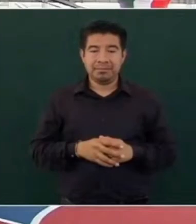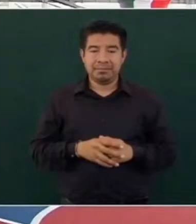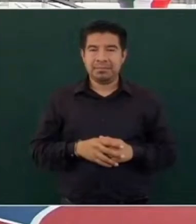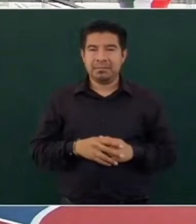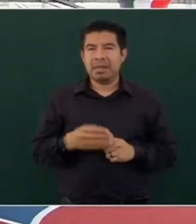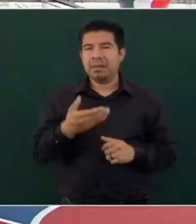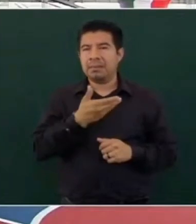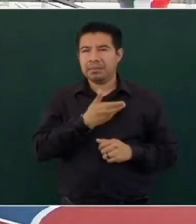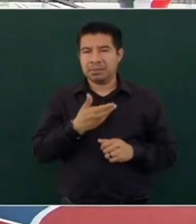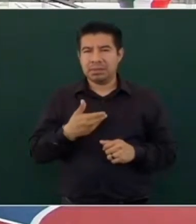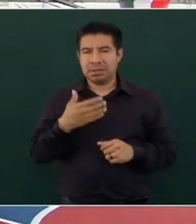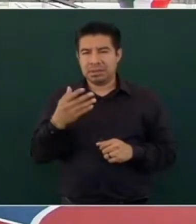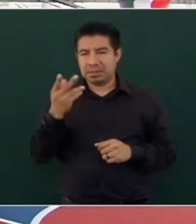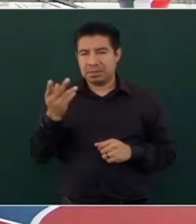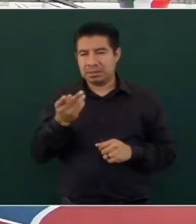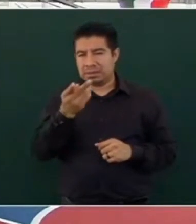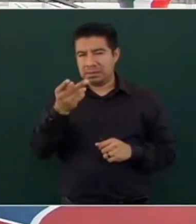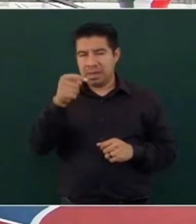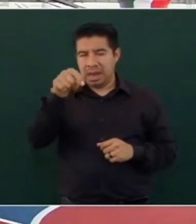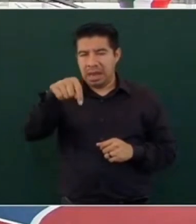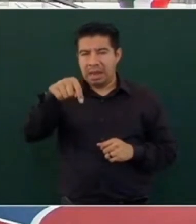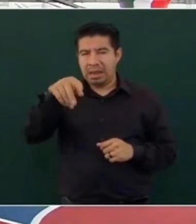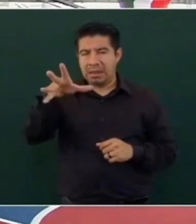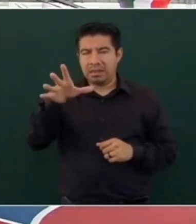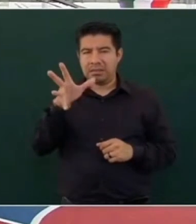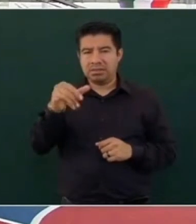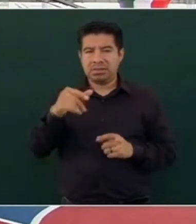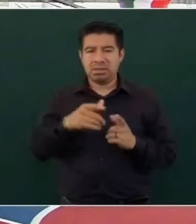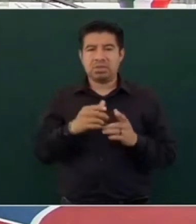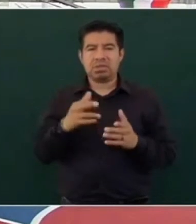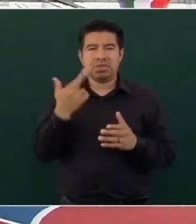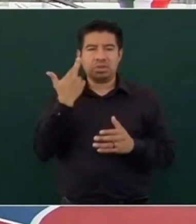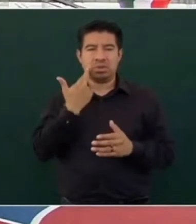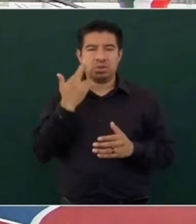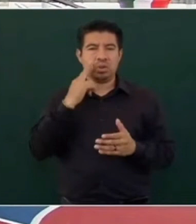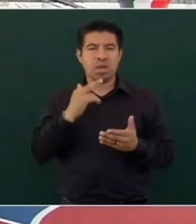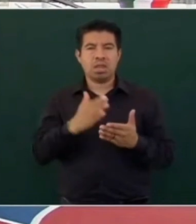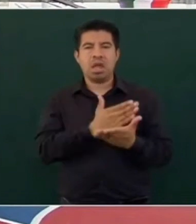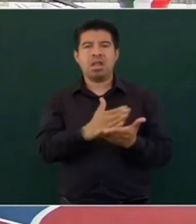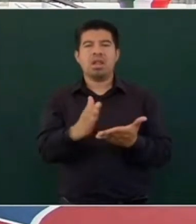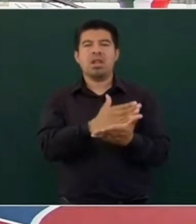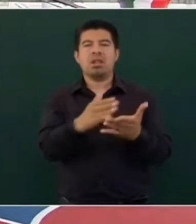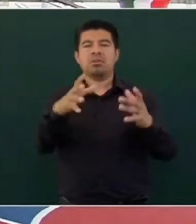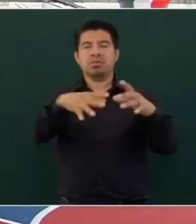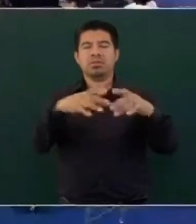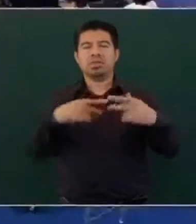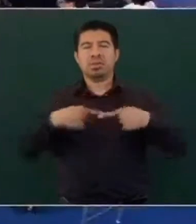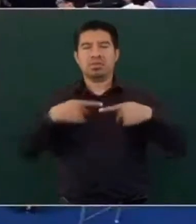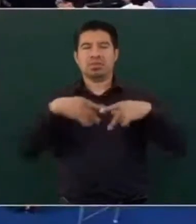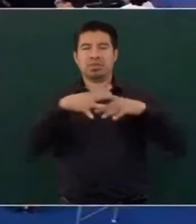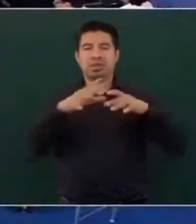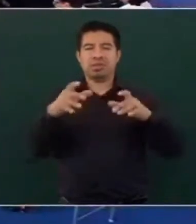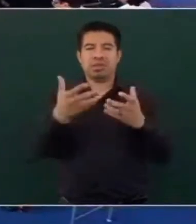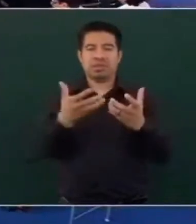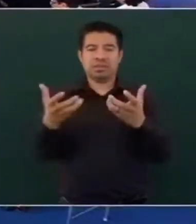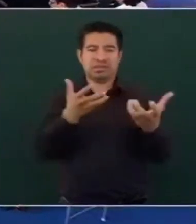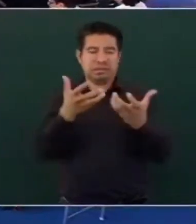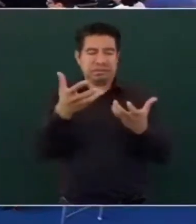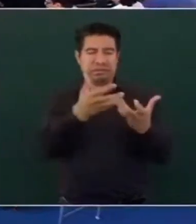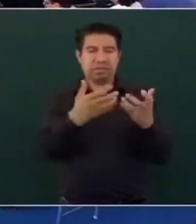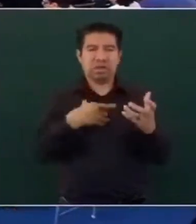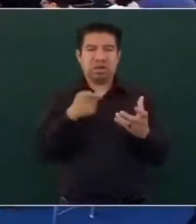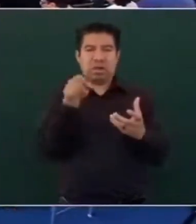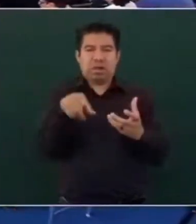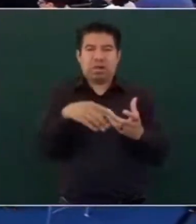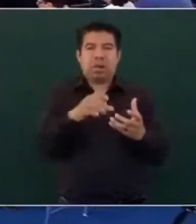Hay preocupación de que si no gana el movimiento que usted representa, junto con sus aliados, la mayoría